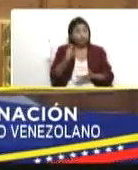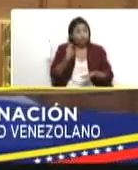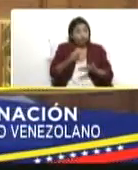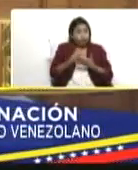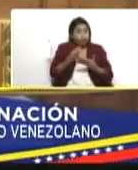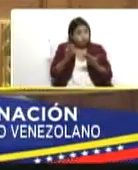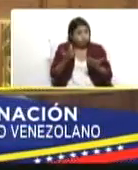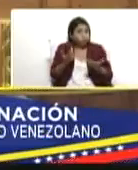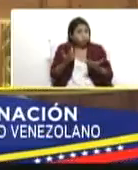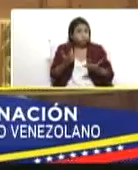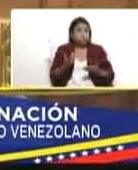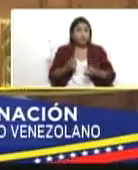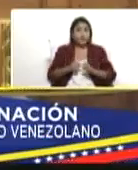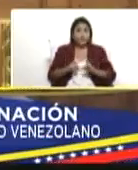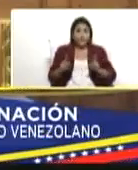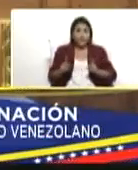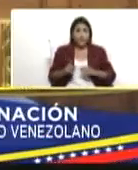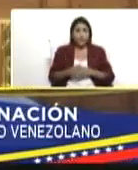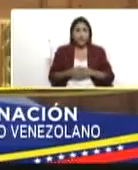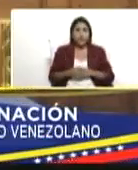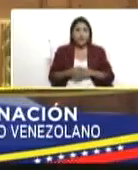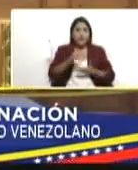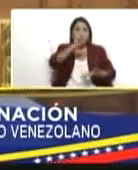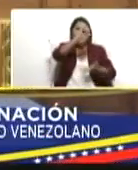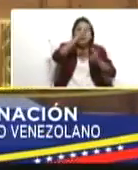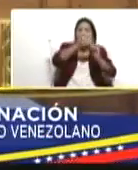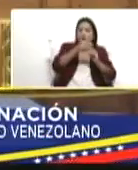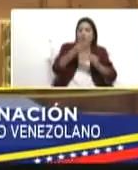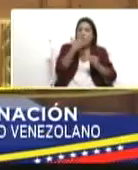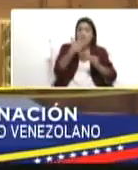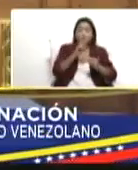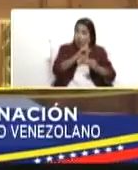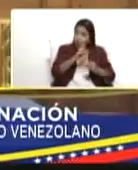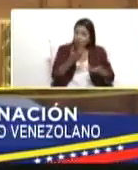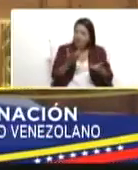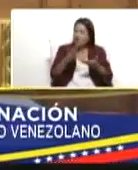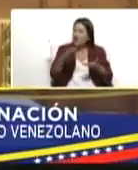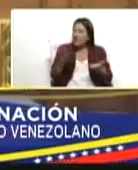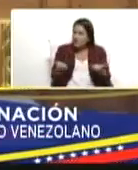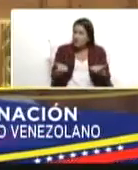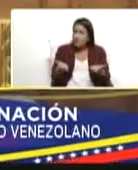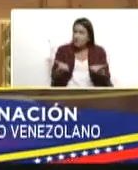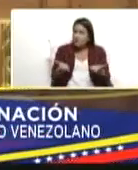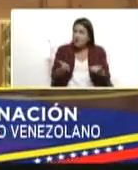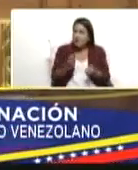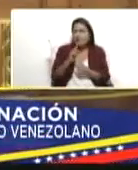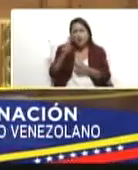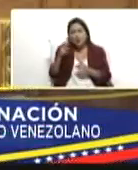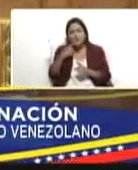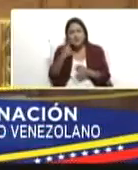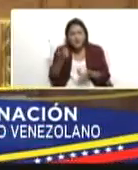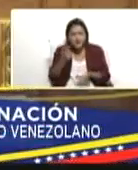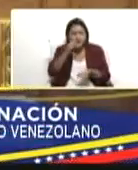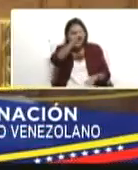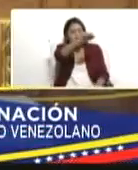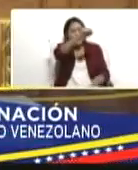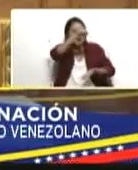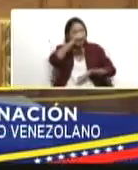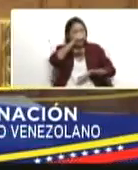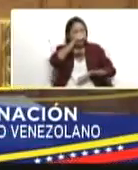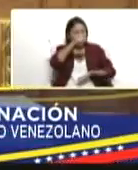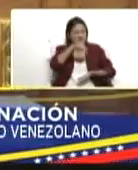plata porque cl De dónde sale alguien se lo pregunta la familia que le llegue al cl se lo